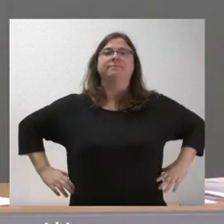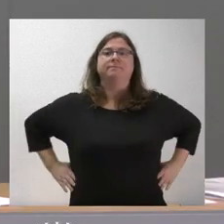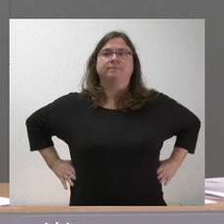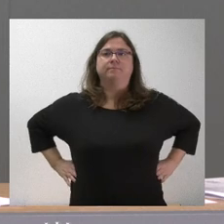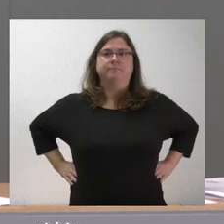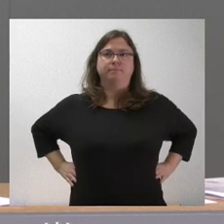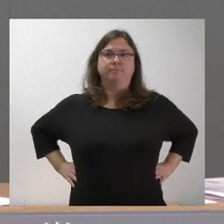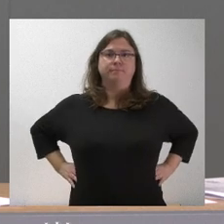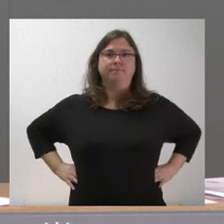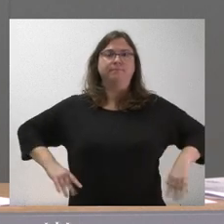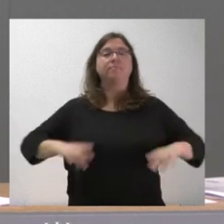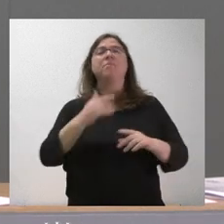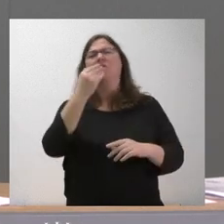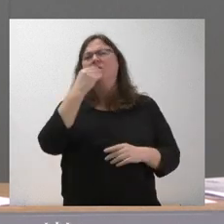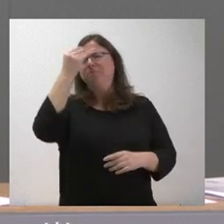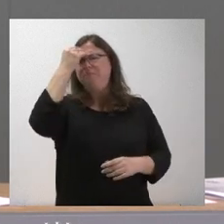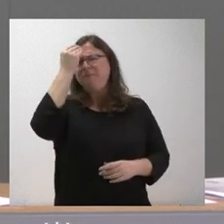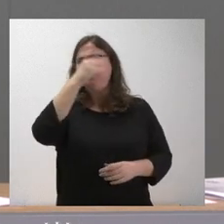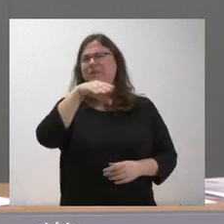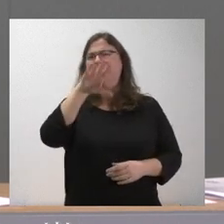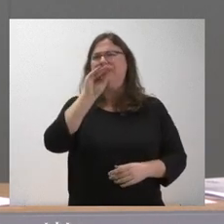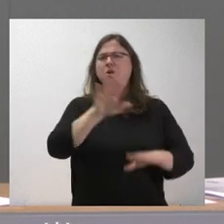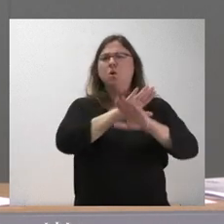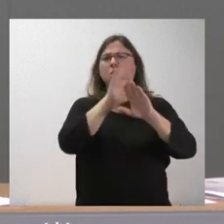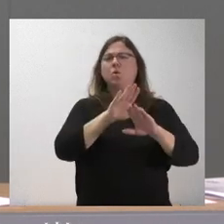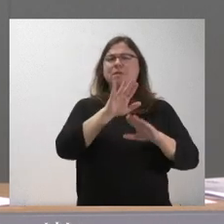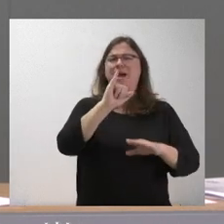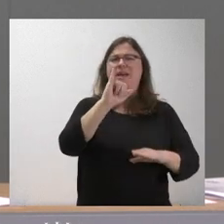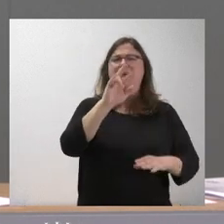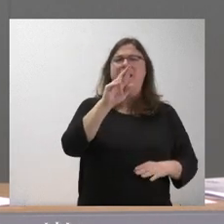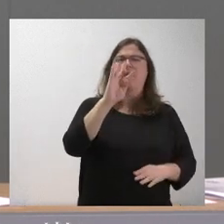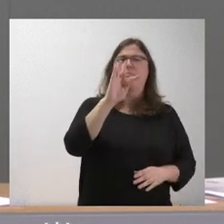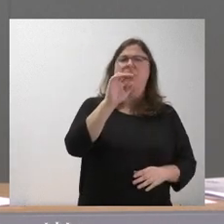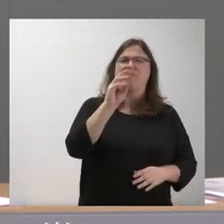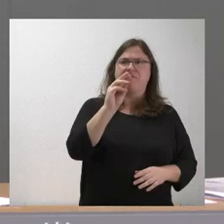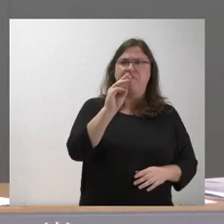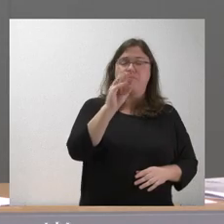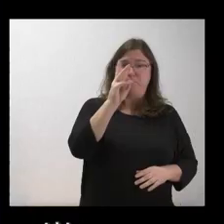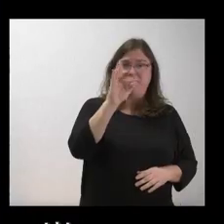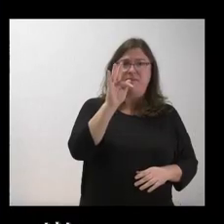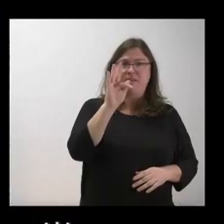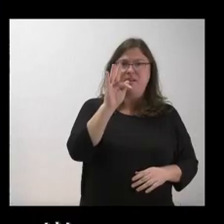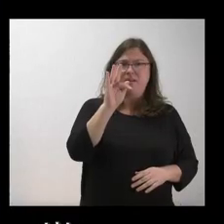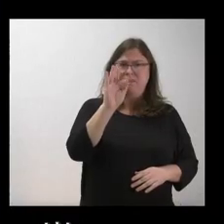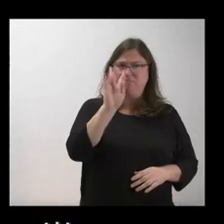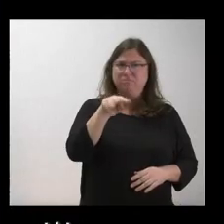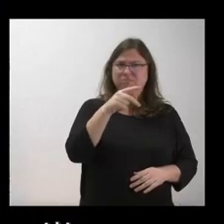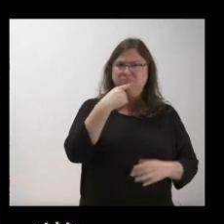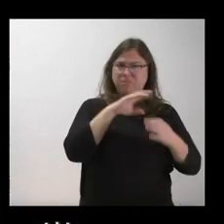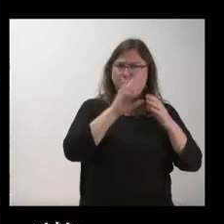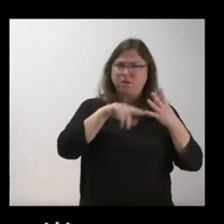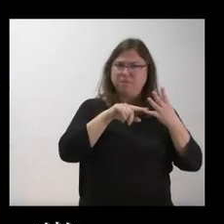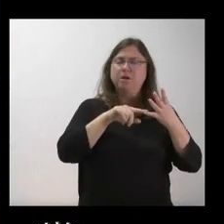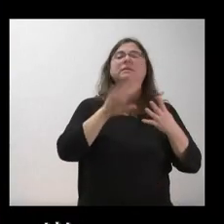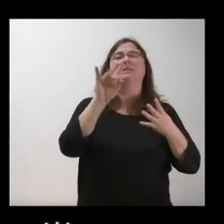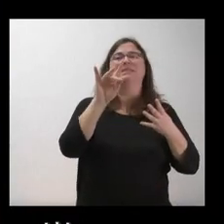Entiendo entiendo que la deducción última de la que nos hablan va ir rpf y y y me gustaría que nos